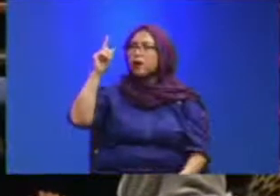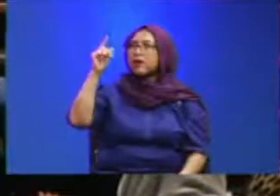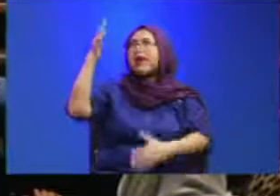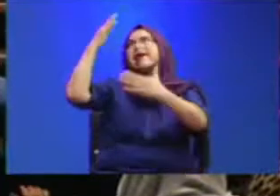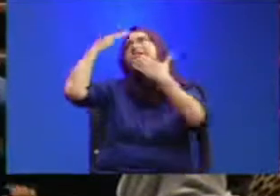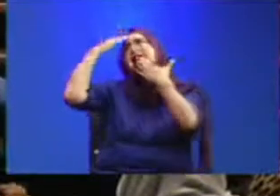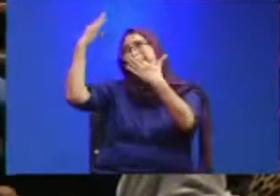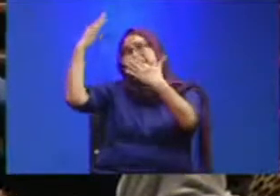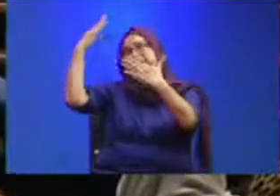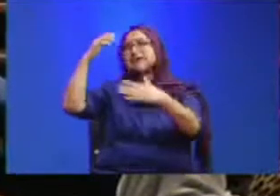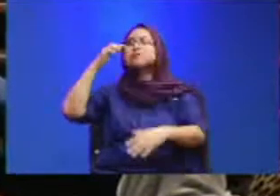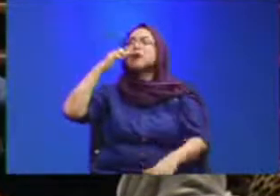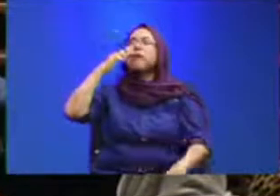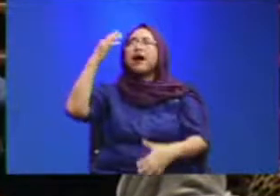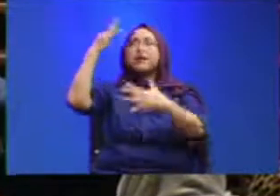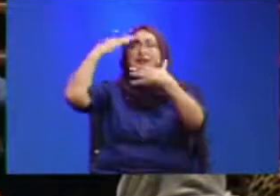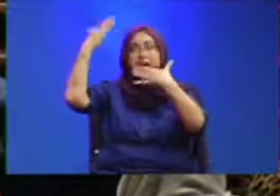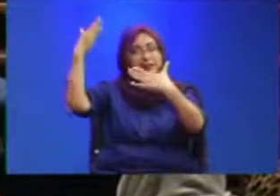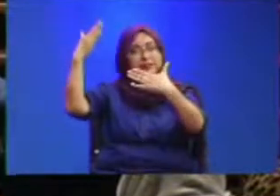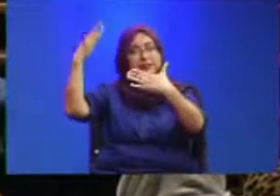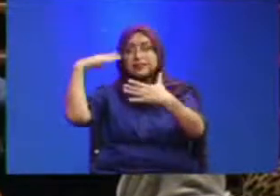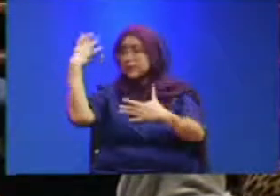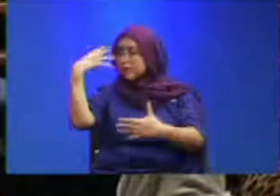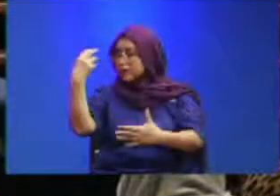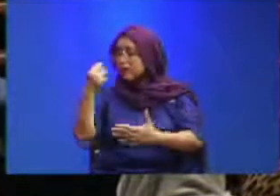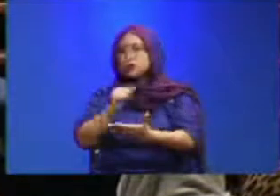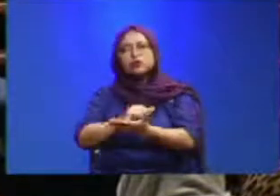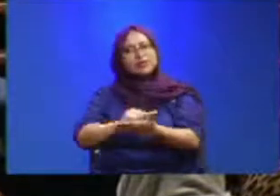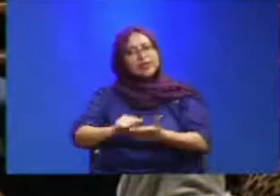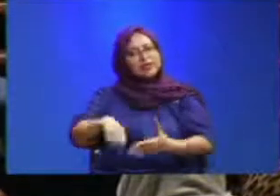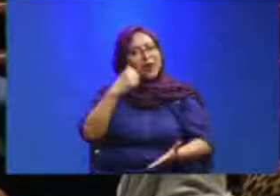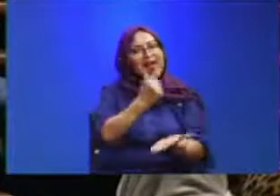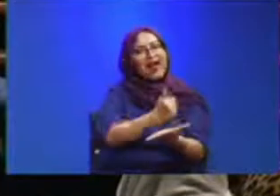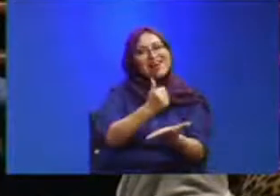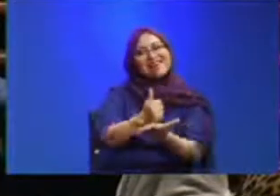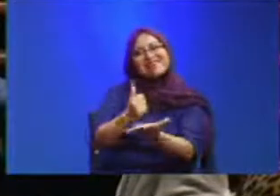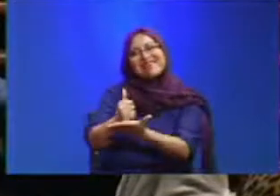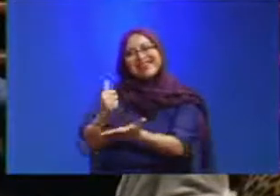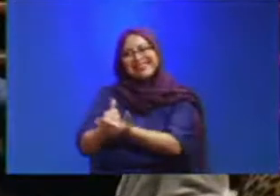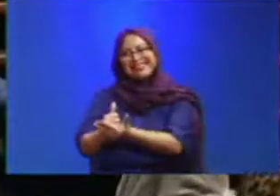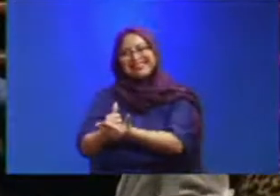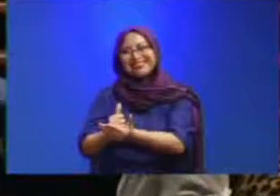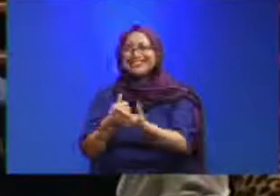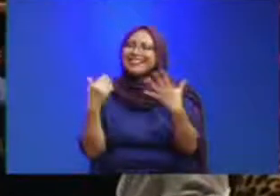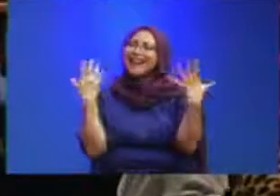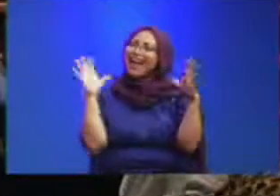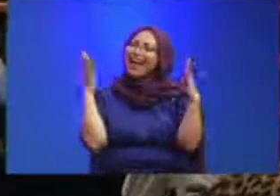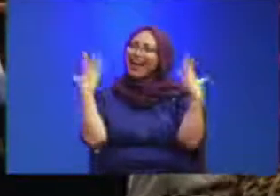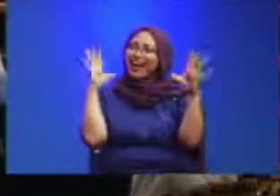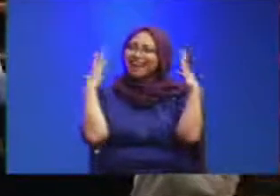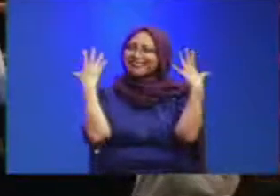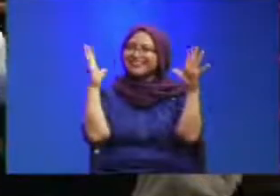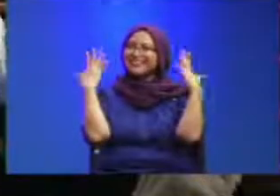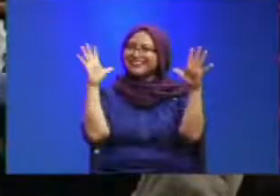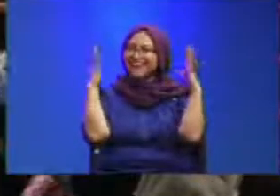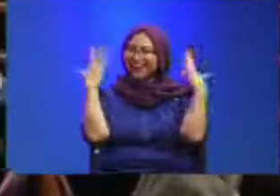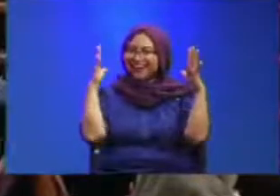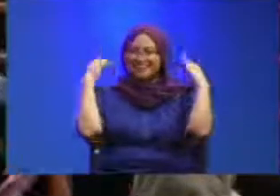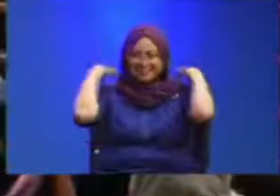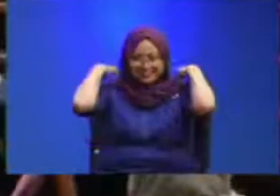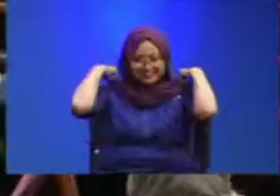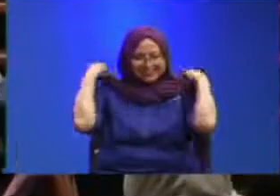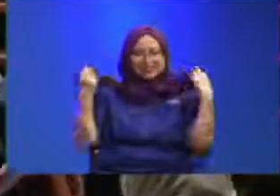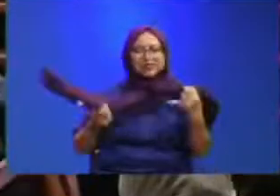gracias y gracias espíritu santo amen amen y amen el ese aplauso al rey bendito